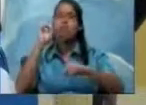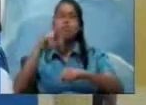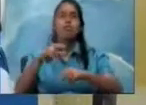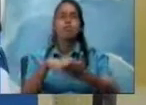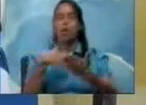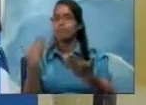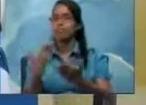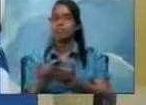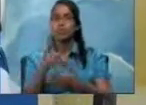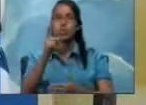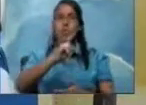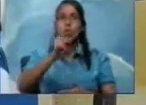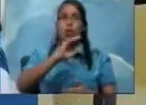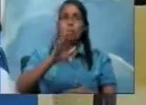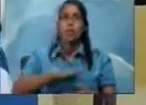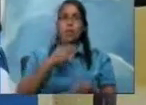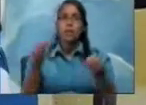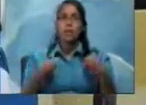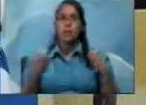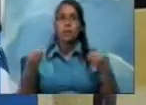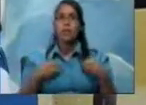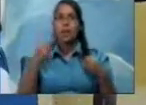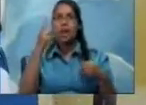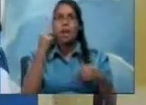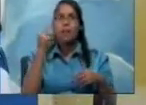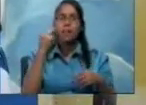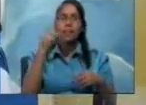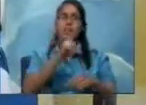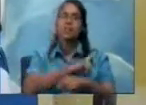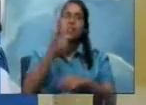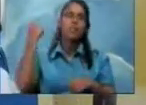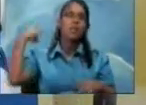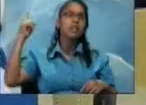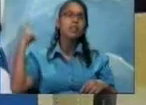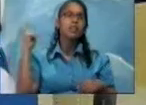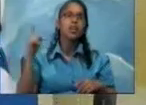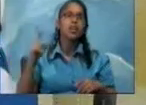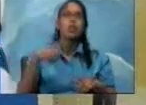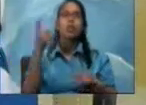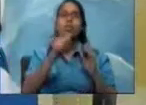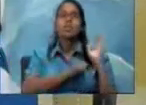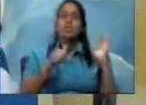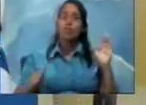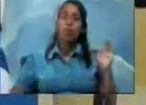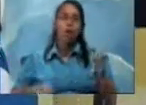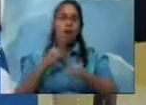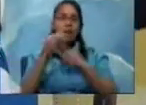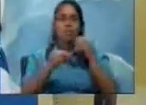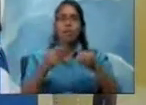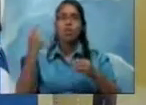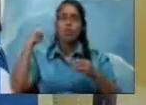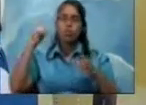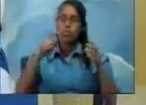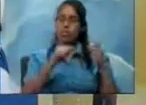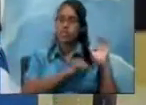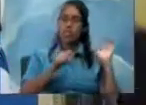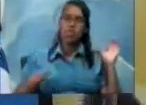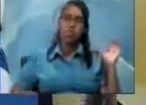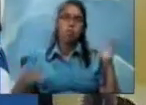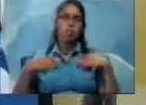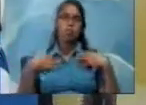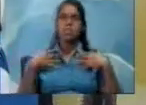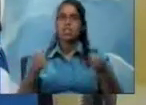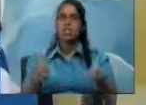usted no puede vivir de las experiencias solamente de ayer cuando el señor hacía cuando el señor me sanó cuando el señor me